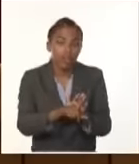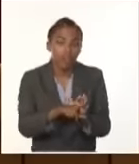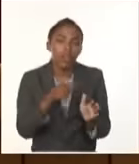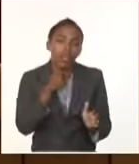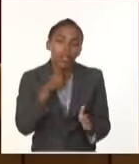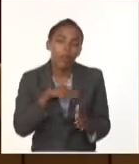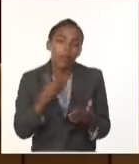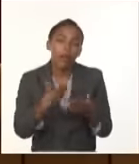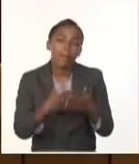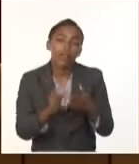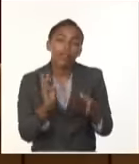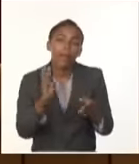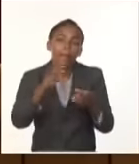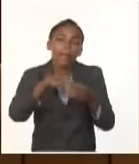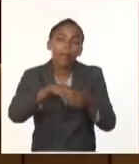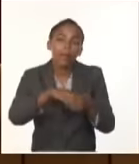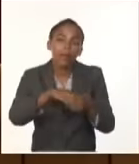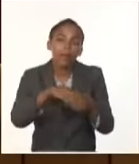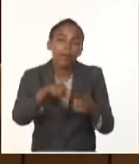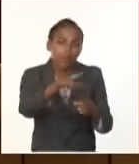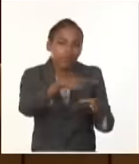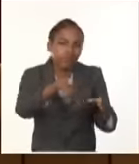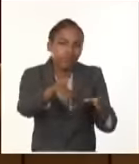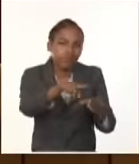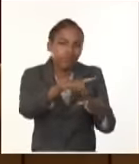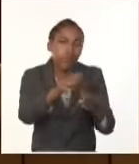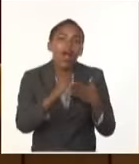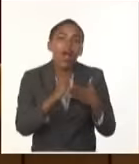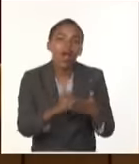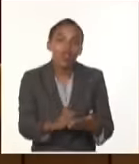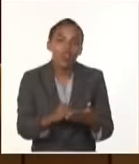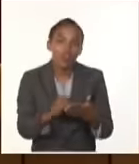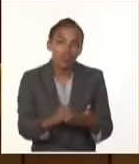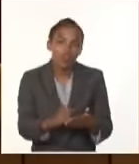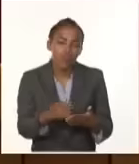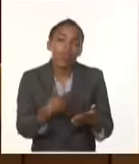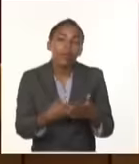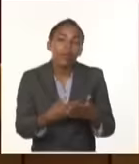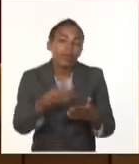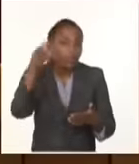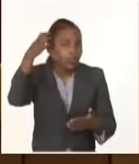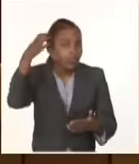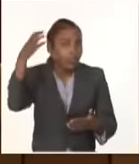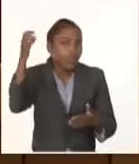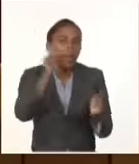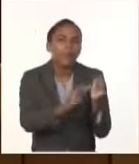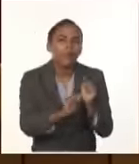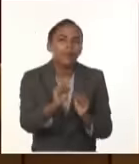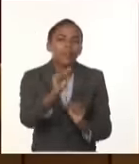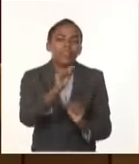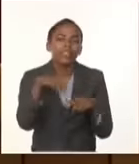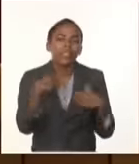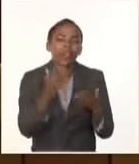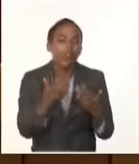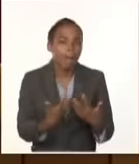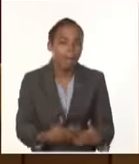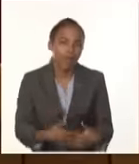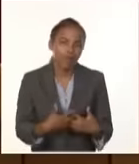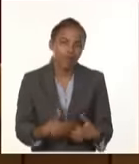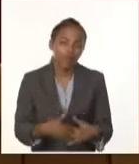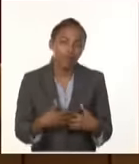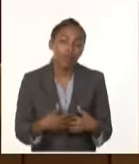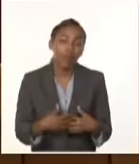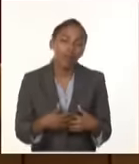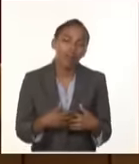se concibieron como actores económicos que complementen al sector estatal, principalmente desde la producción. Sin